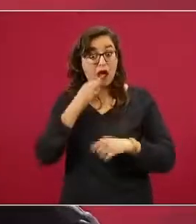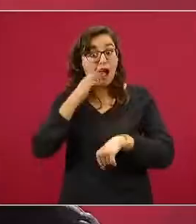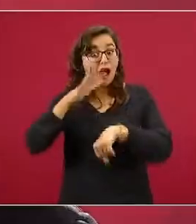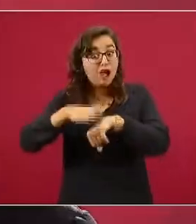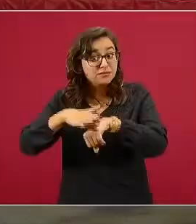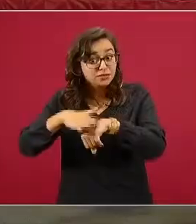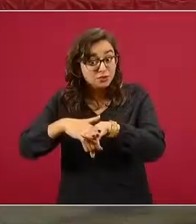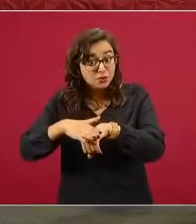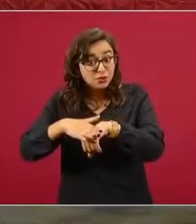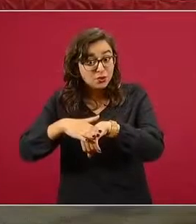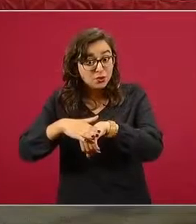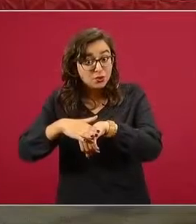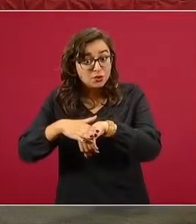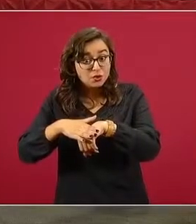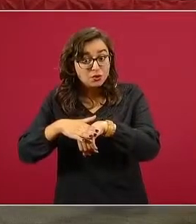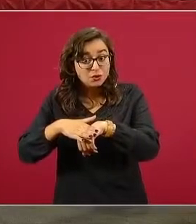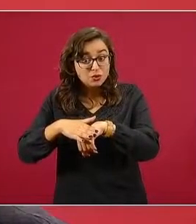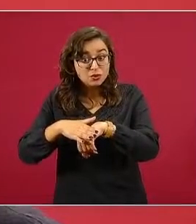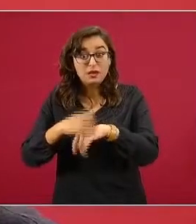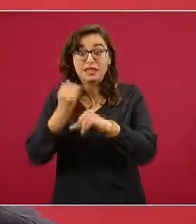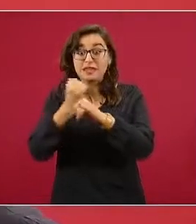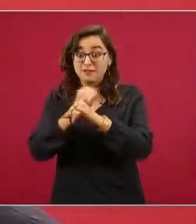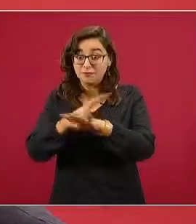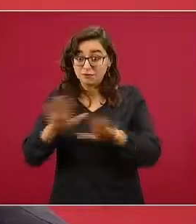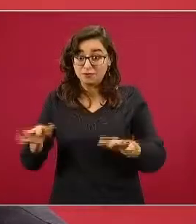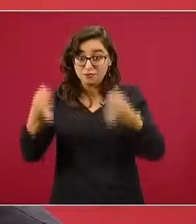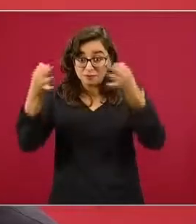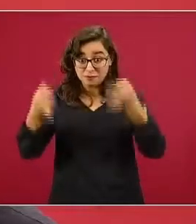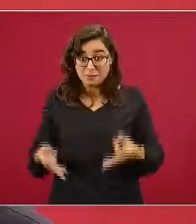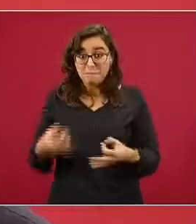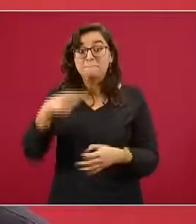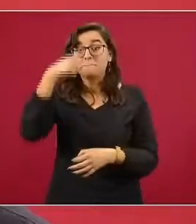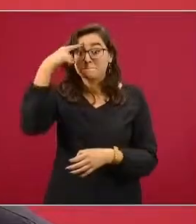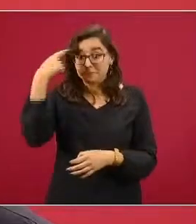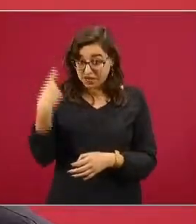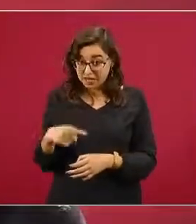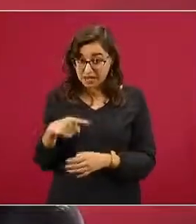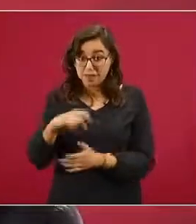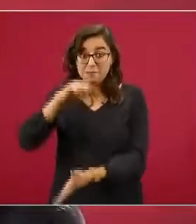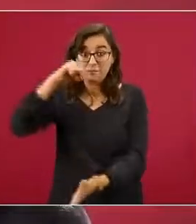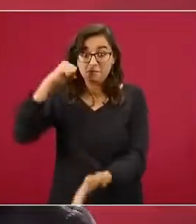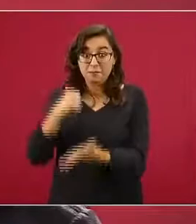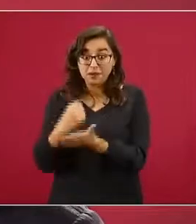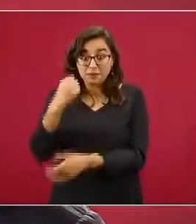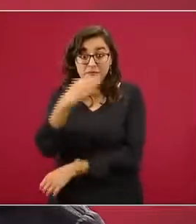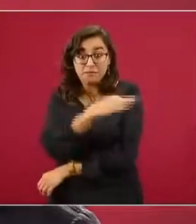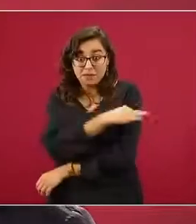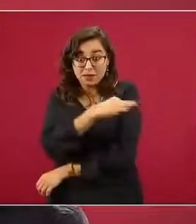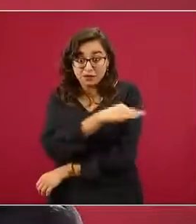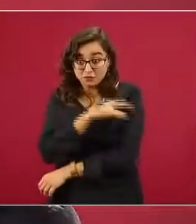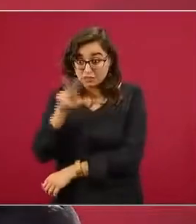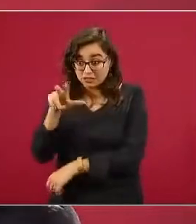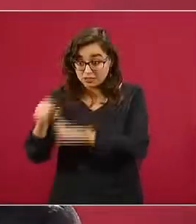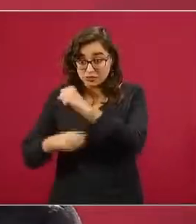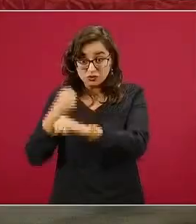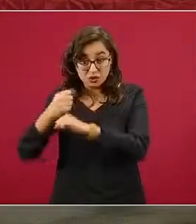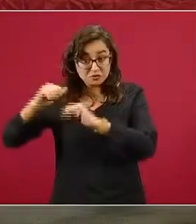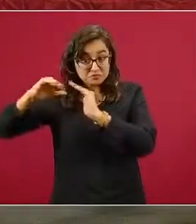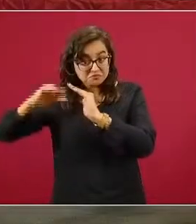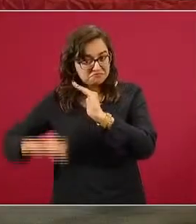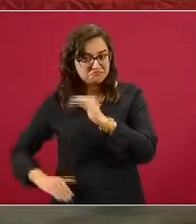lugar del mundo, tener la información necesaria para una autorización sanitaria que permita vacunar menores de 18